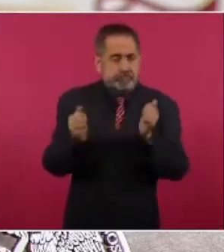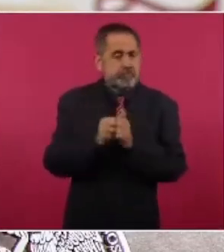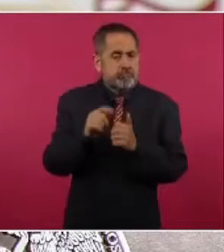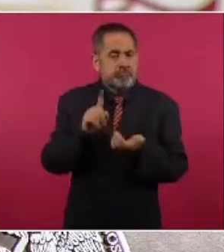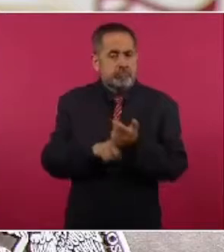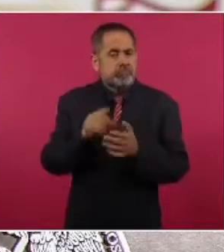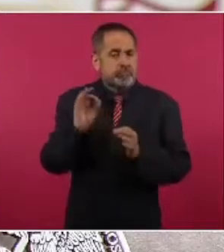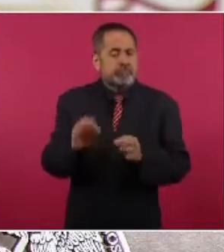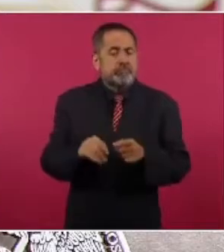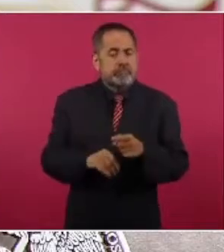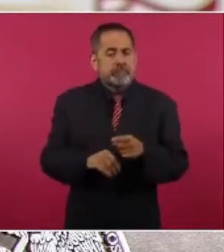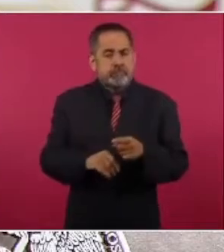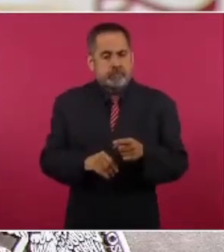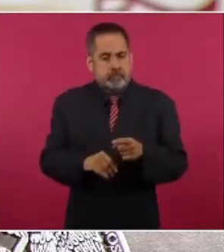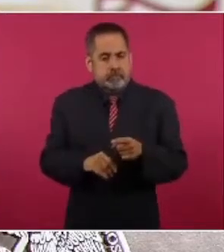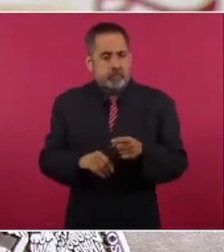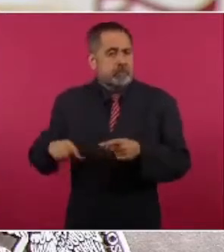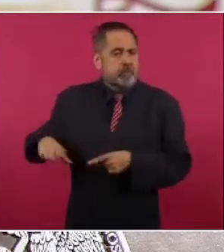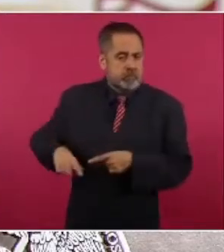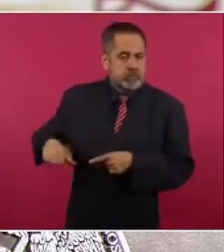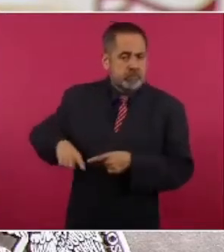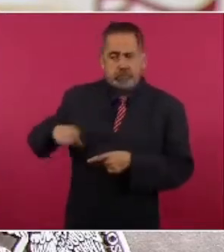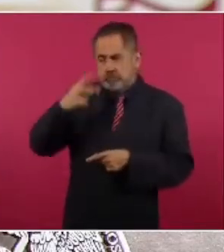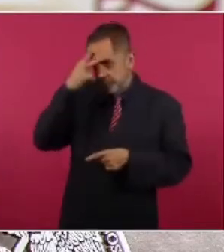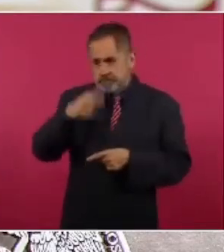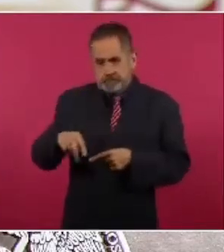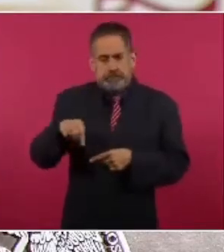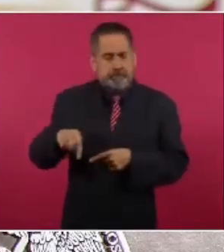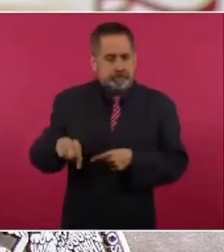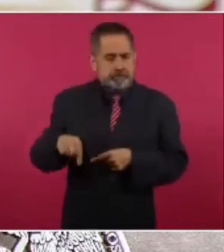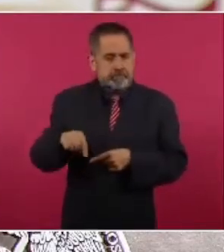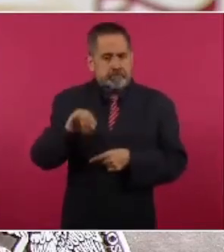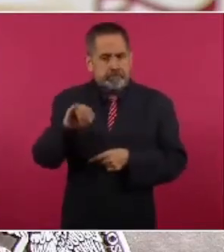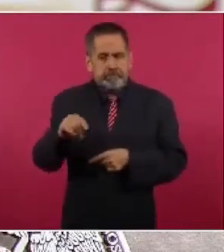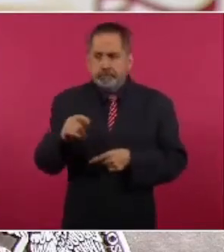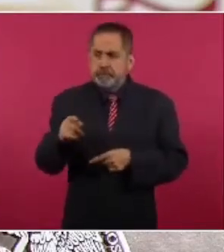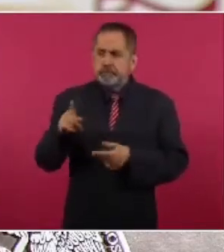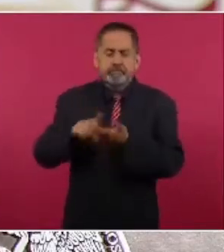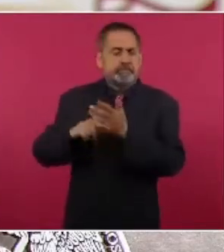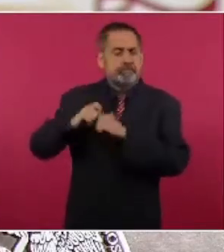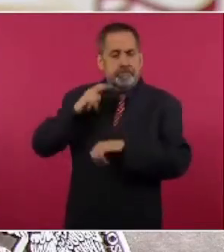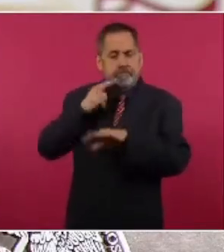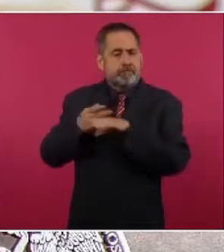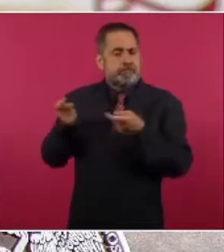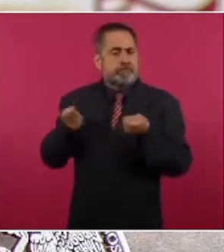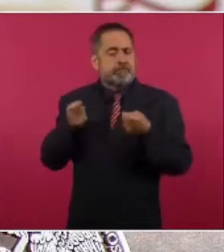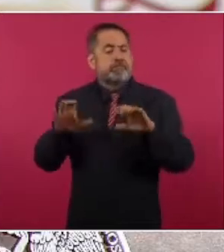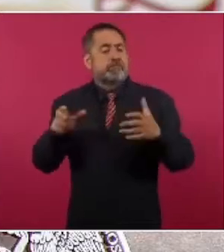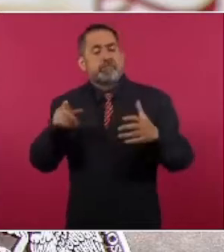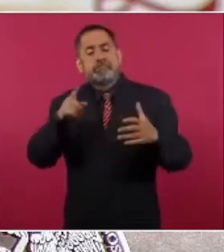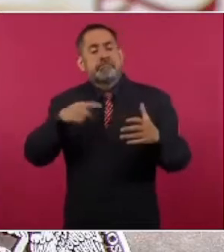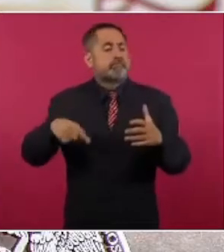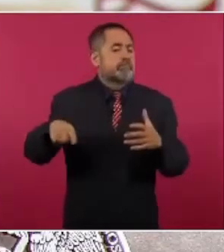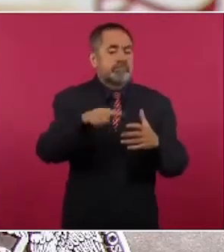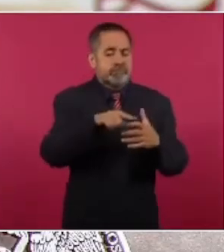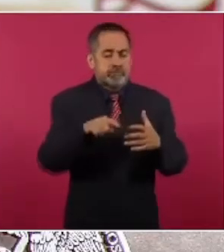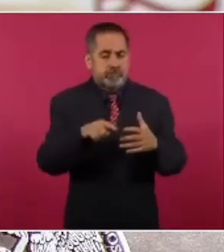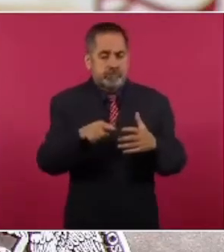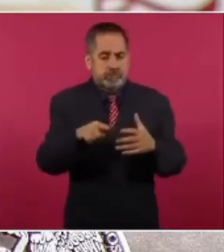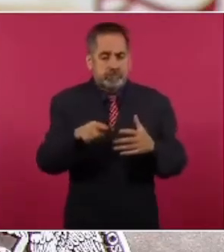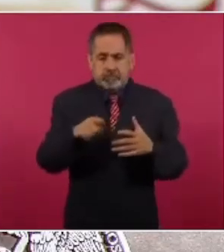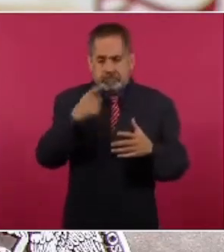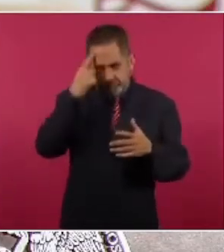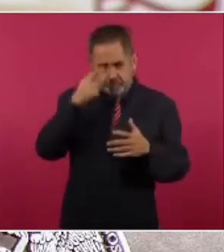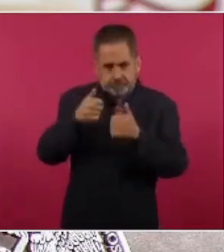del gobierno de la República, de la conducción de los que se quedan